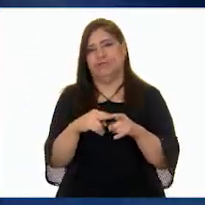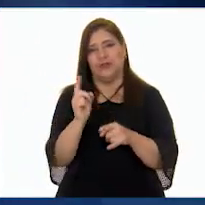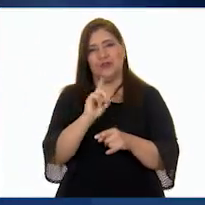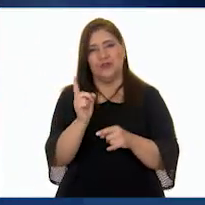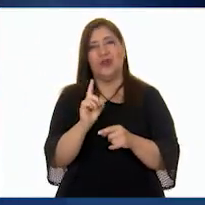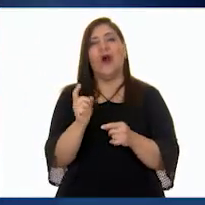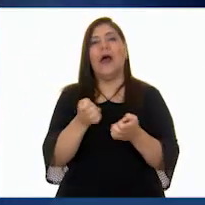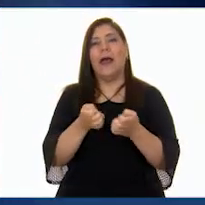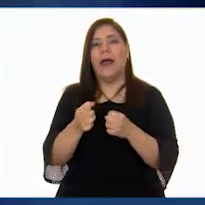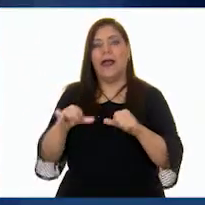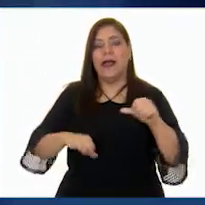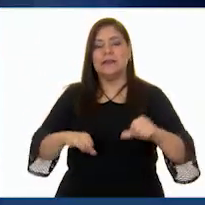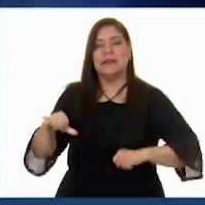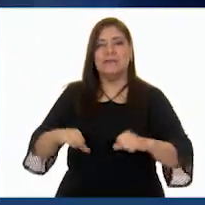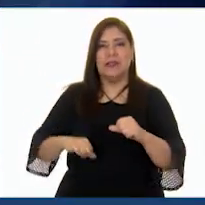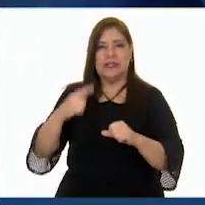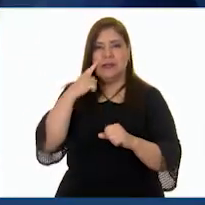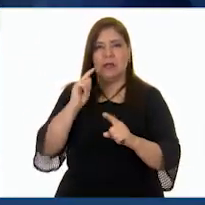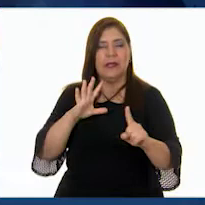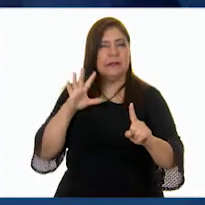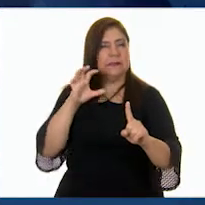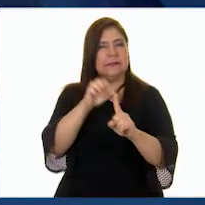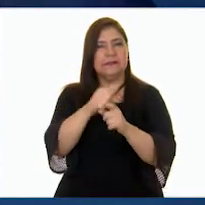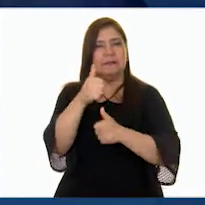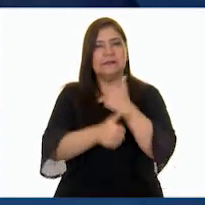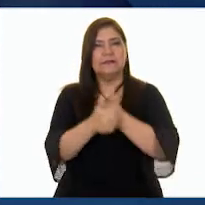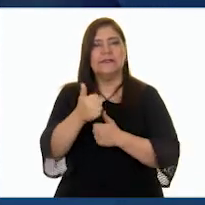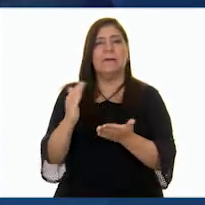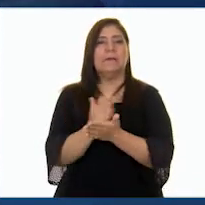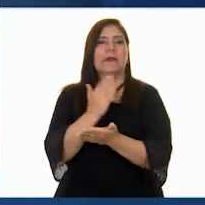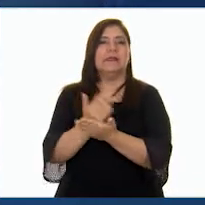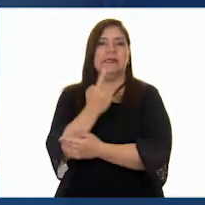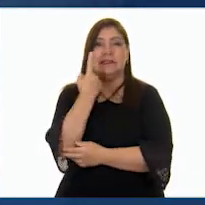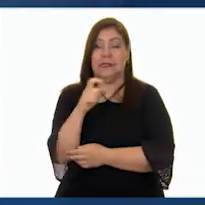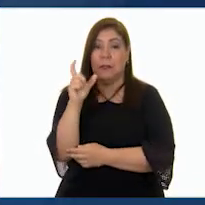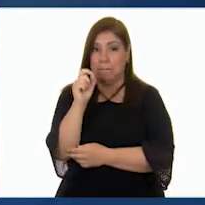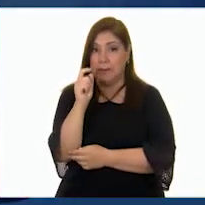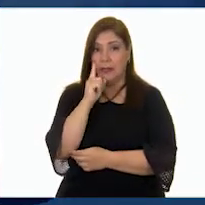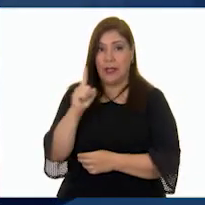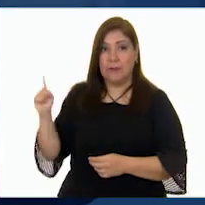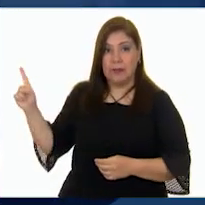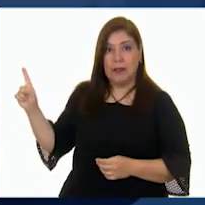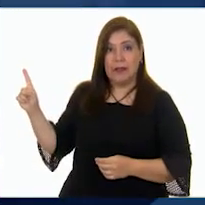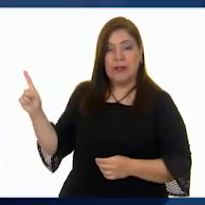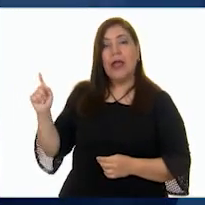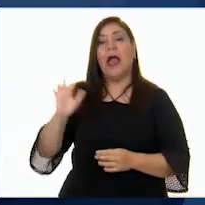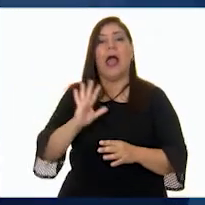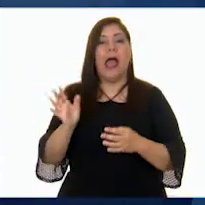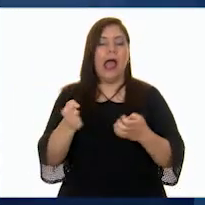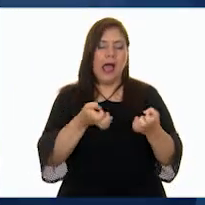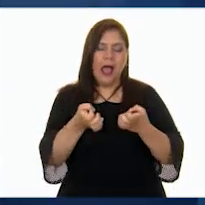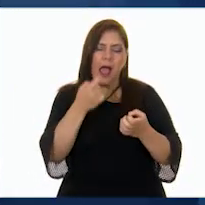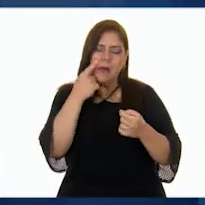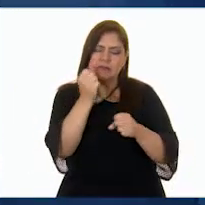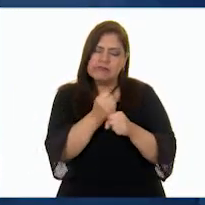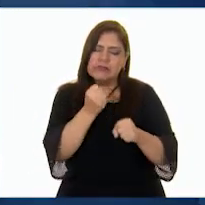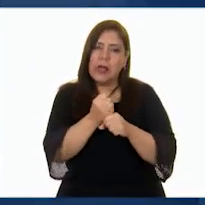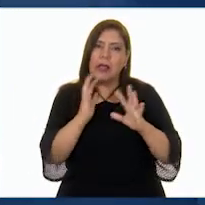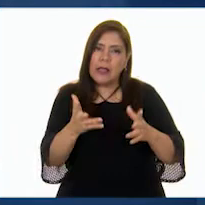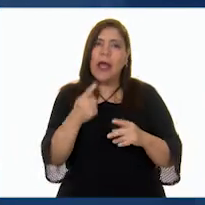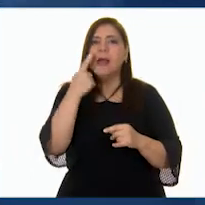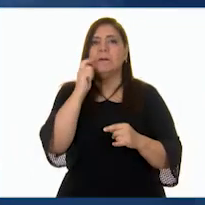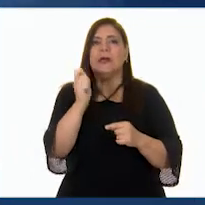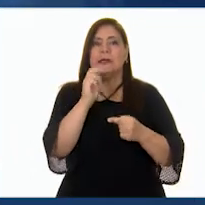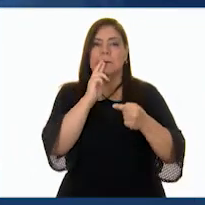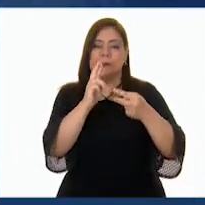desafío 62 de la página 120. Ya que hemos terminado nuestro ejercicio de calentamiento, vamos a resolver